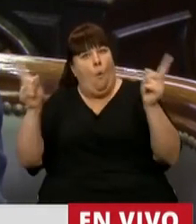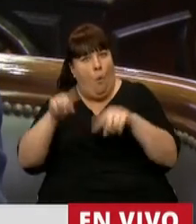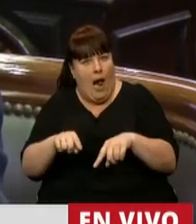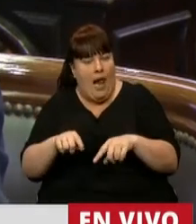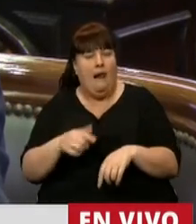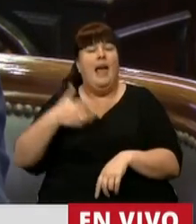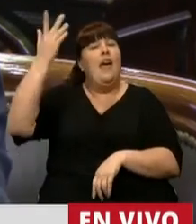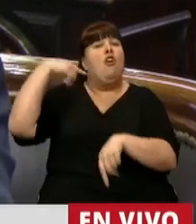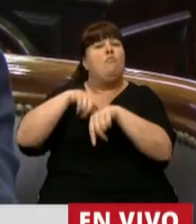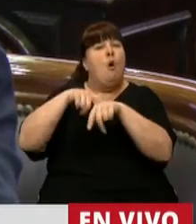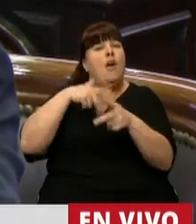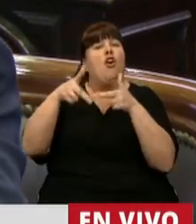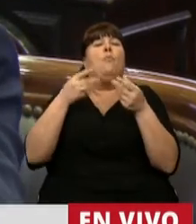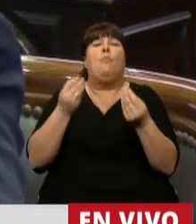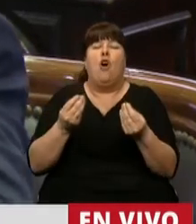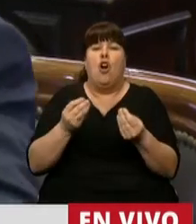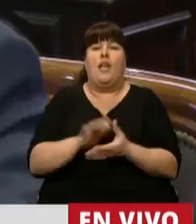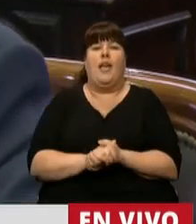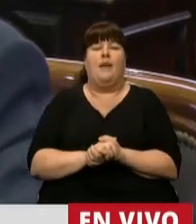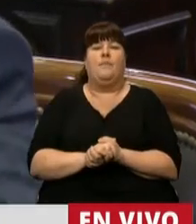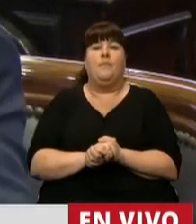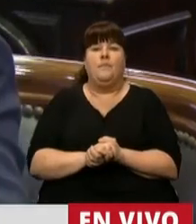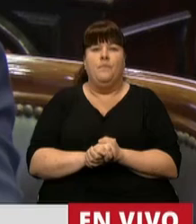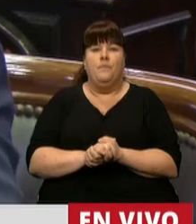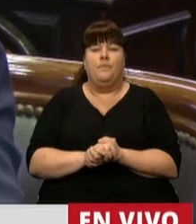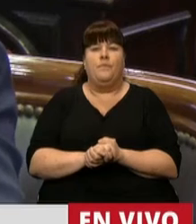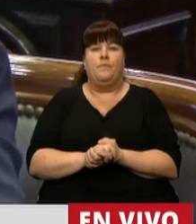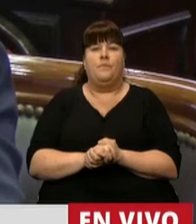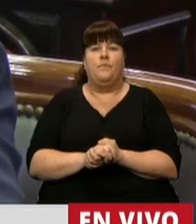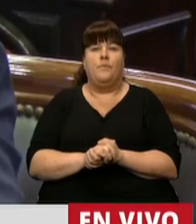lo marcábamos en ese momento porque en el registro